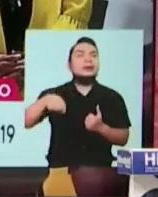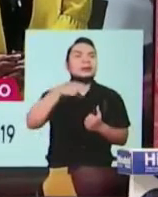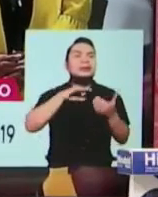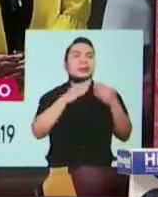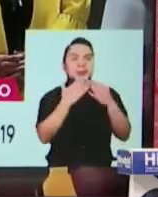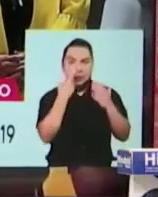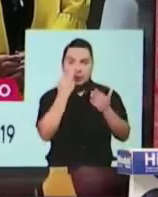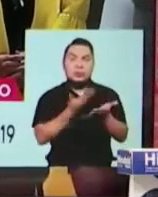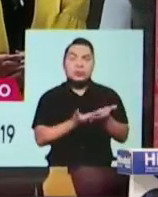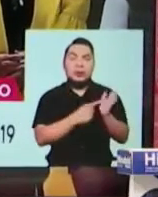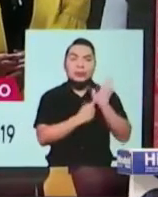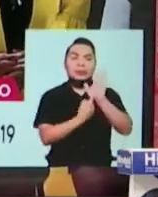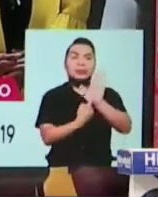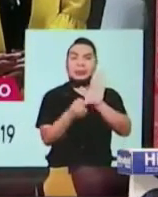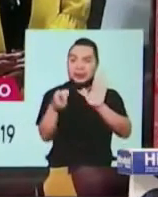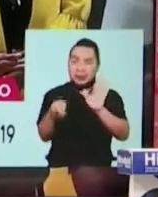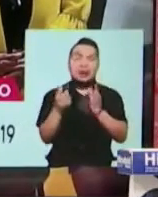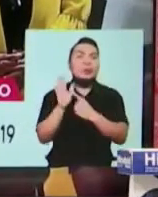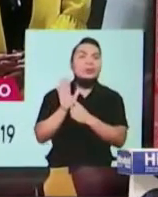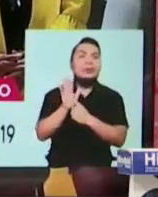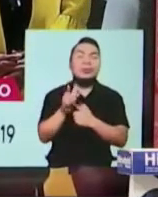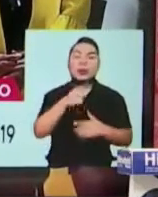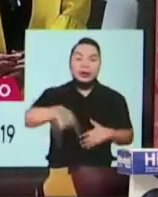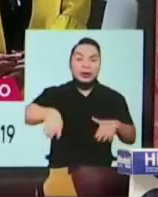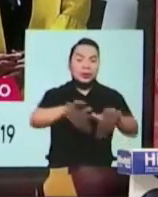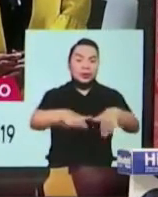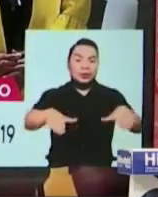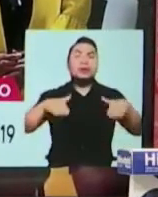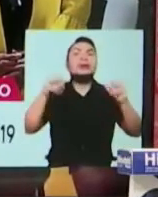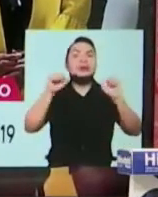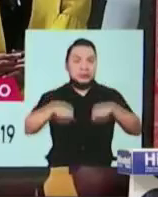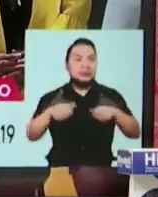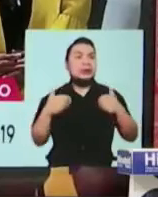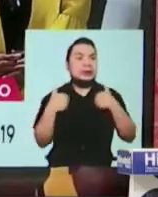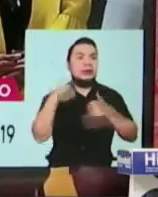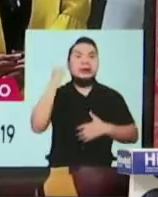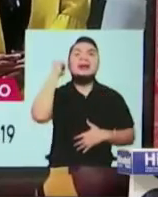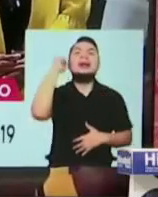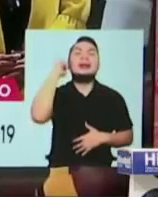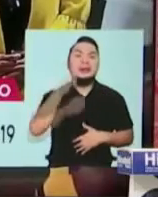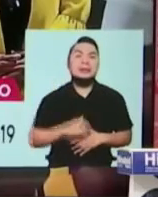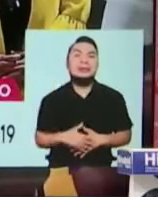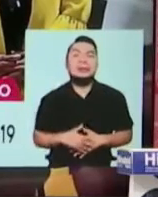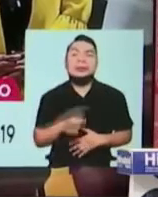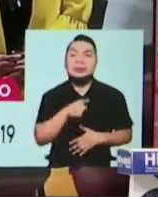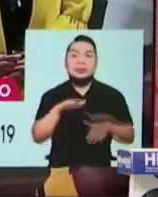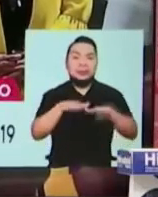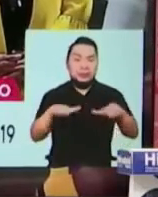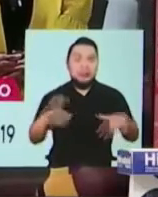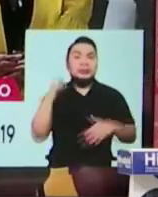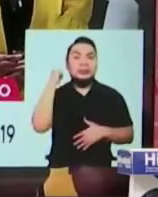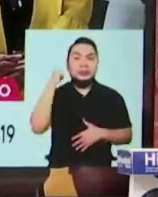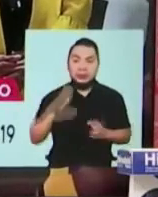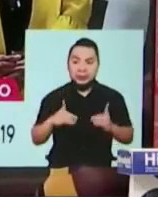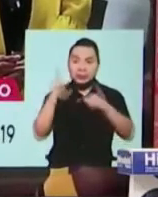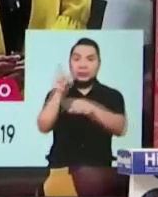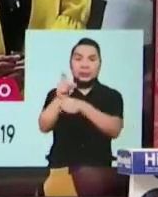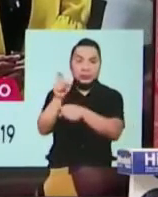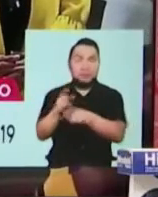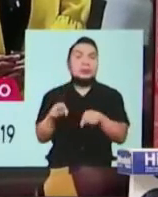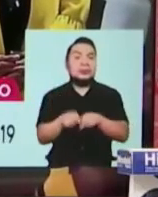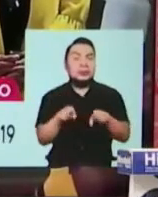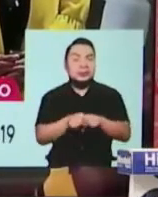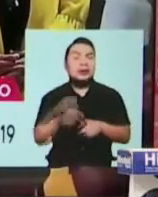te tiene que dar la alimentación, la vivienda, el vestido, el colegio, la universidad, el seguro, todo te lo tiene que dar el Estado. Y no es